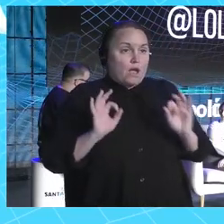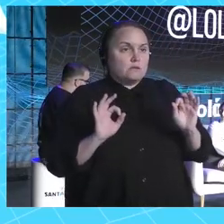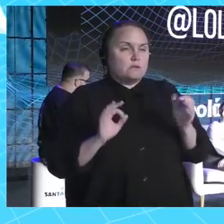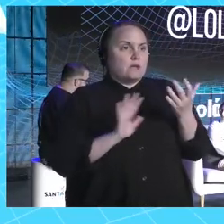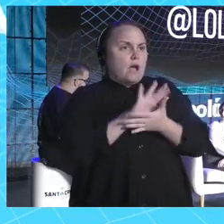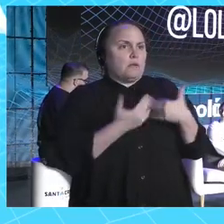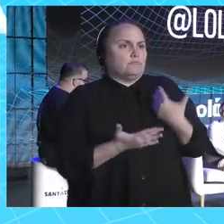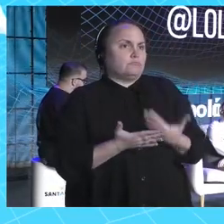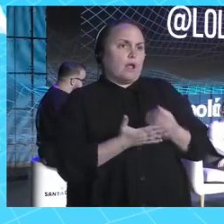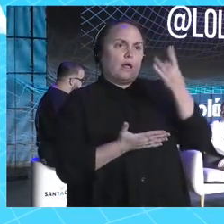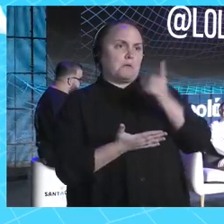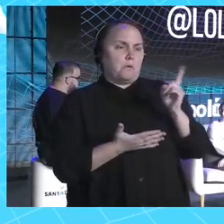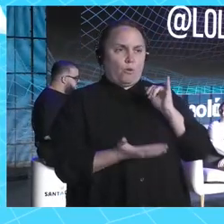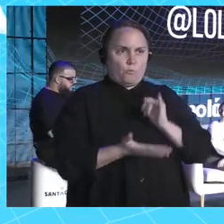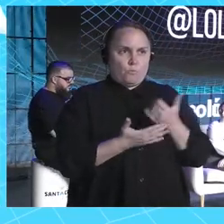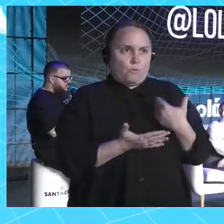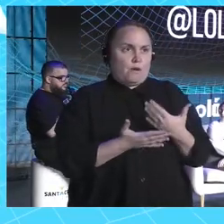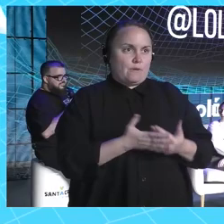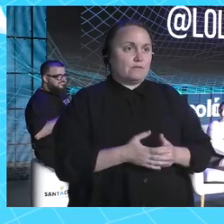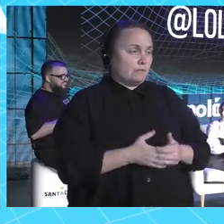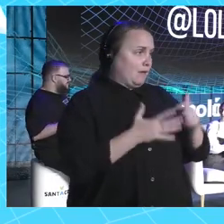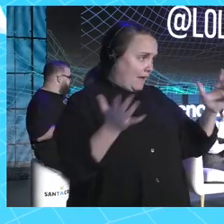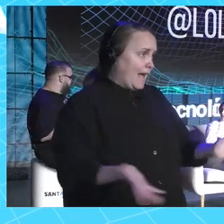con propiedad y con las con las pruebas